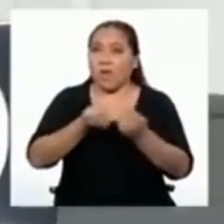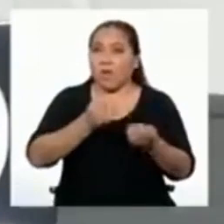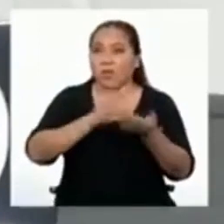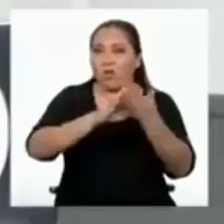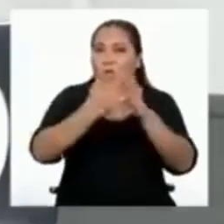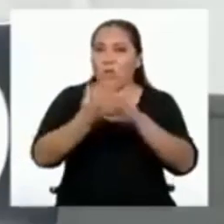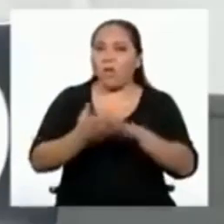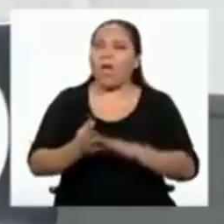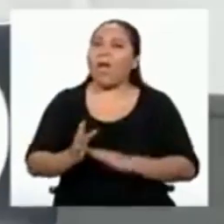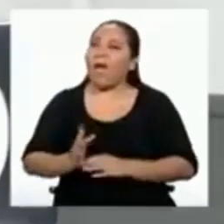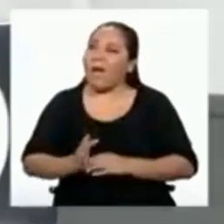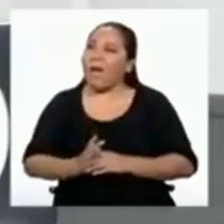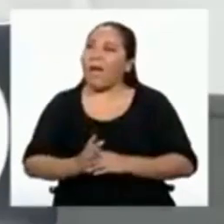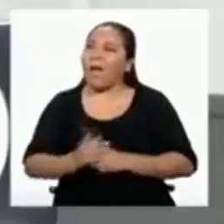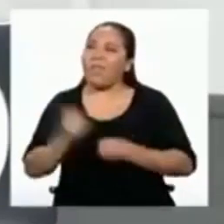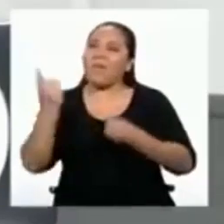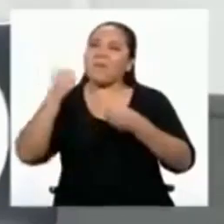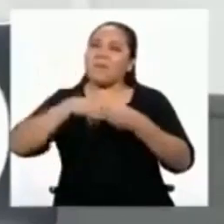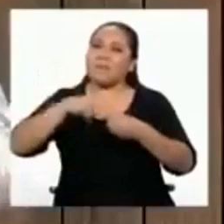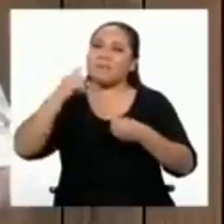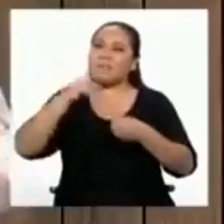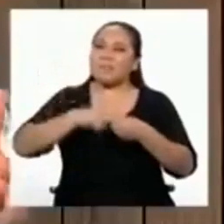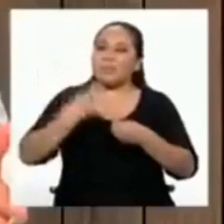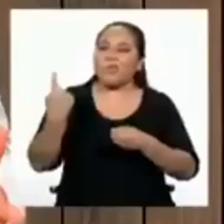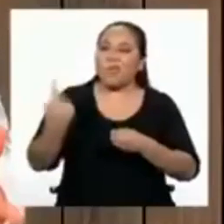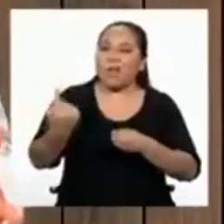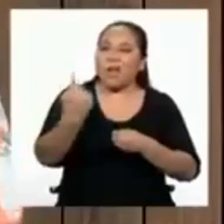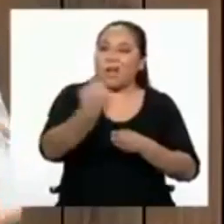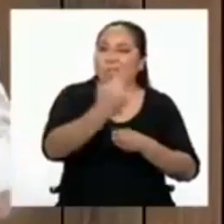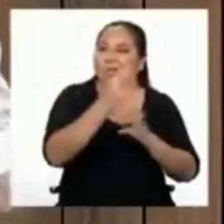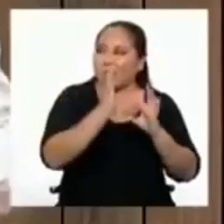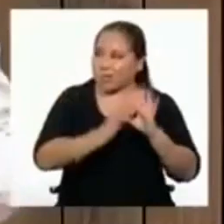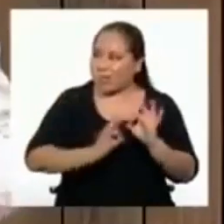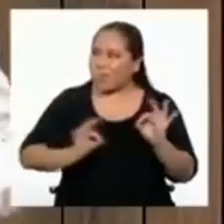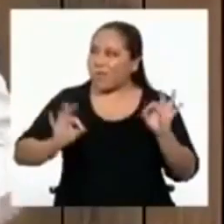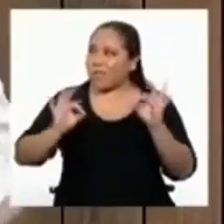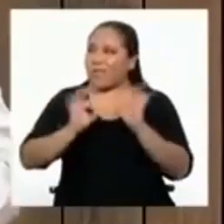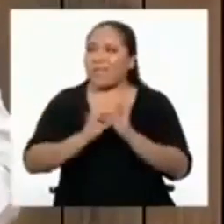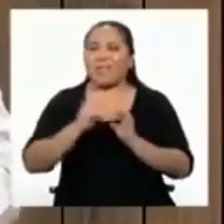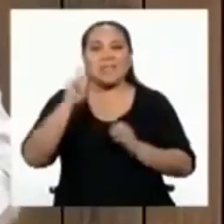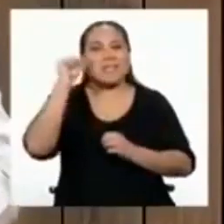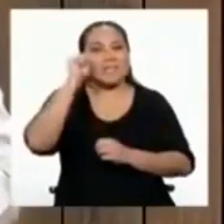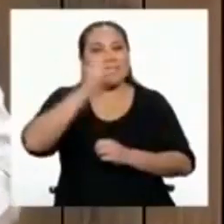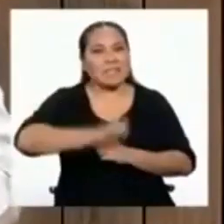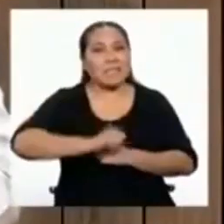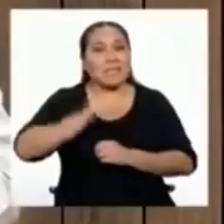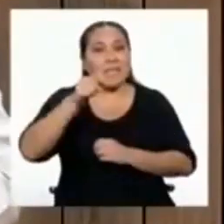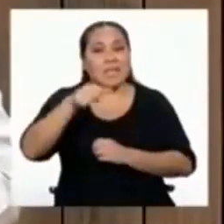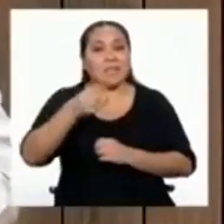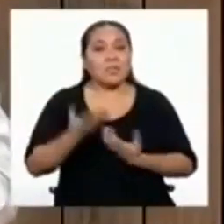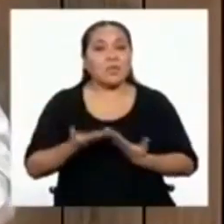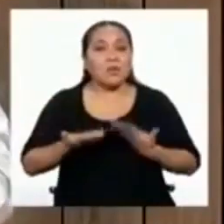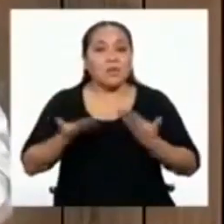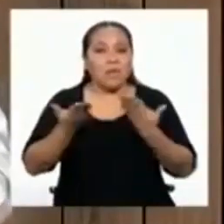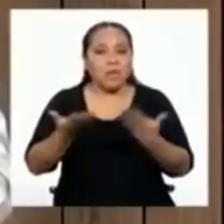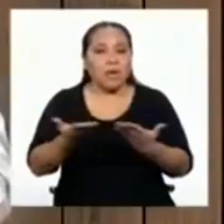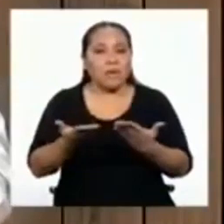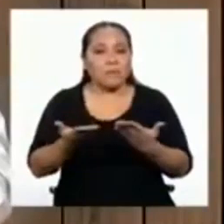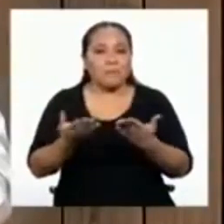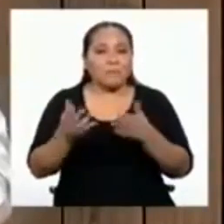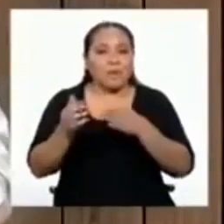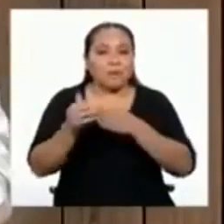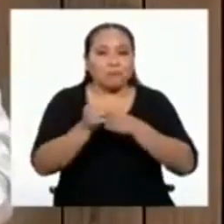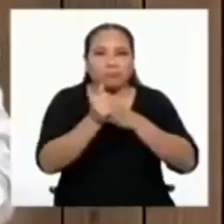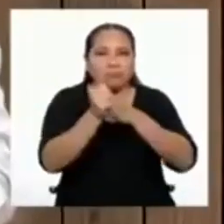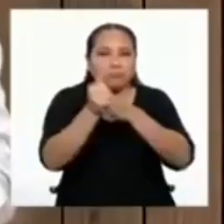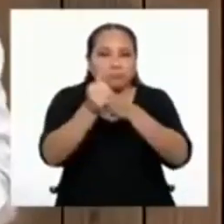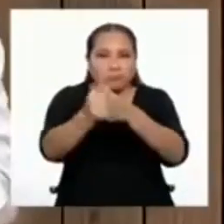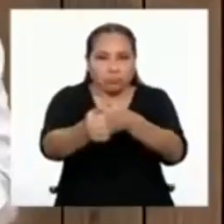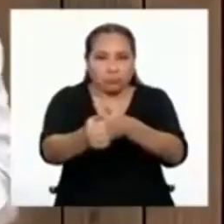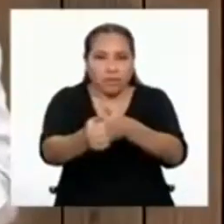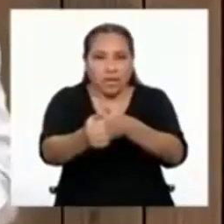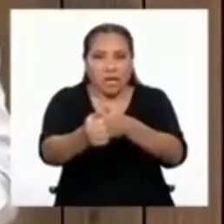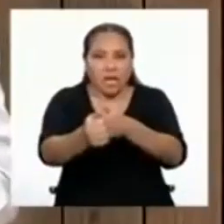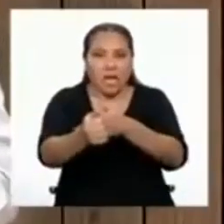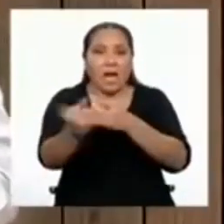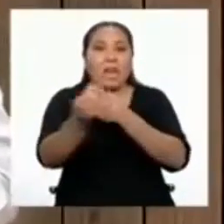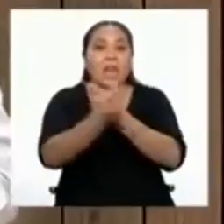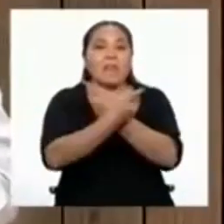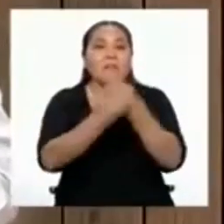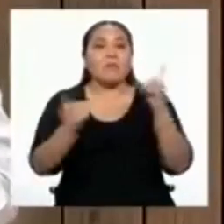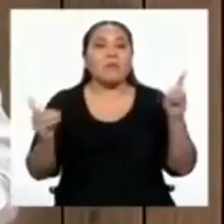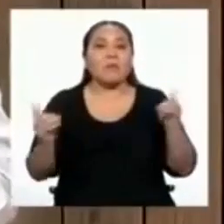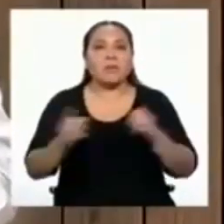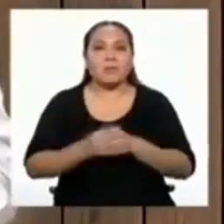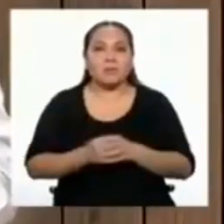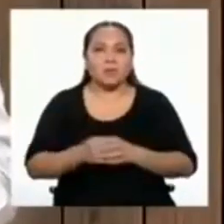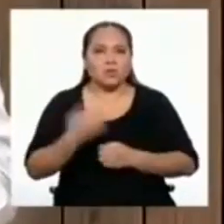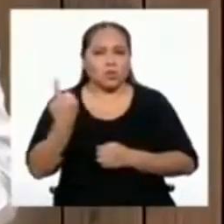nuestra participación es bien importante. Claro, ella le da sentido a la democracia. Ojo, pero no solamente